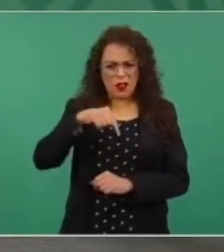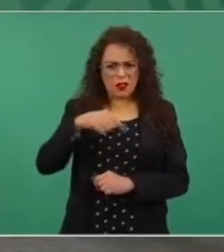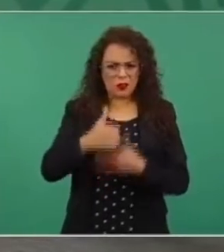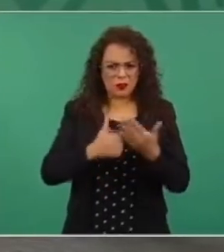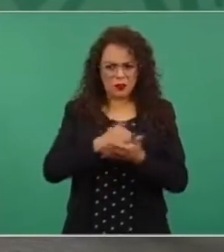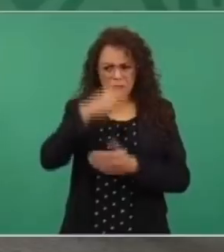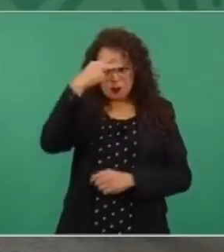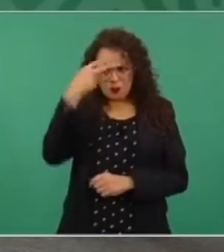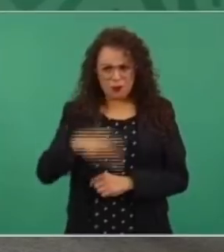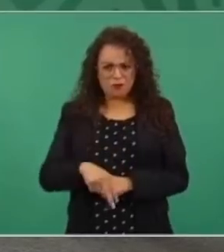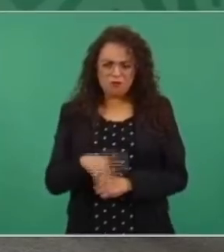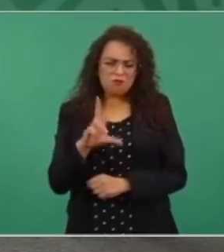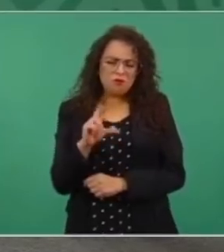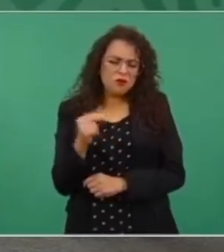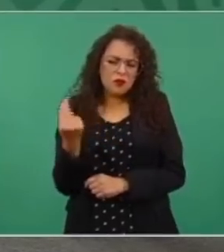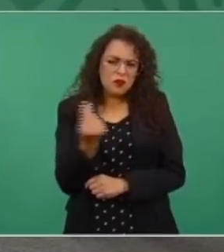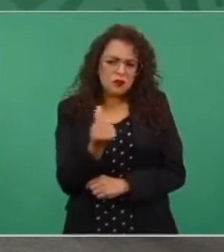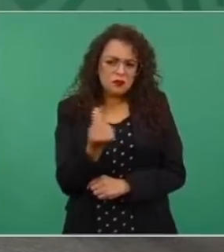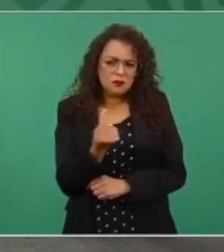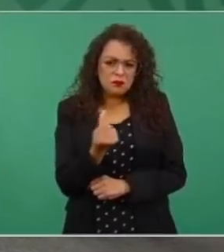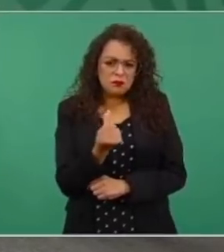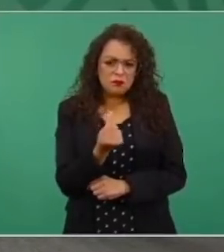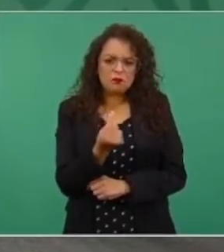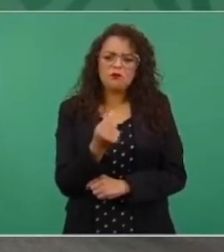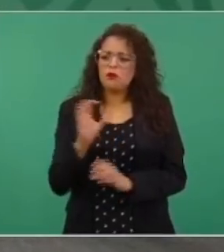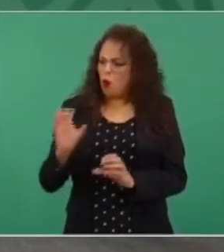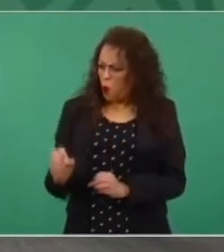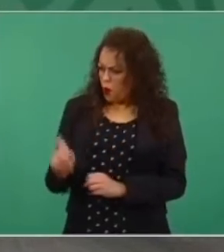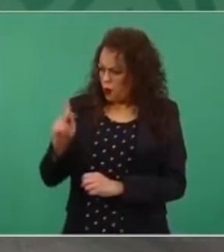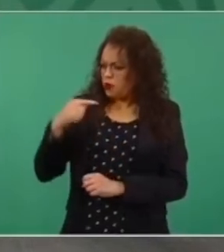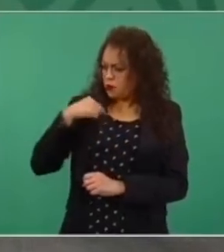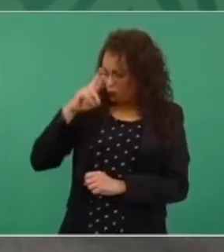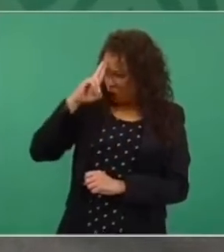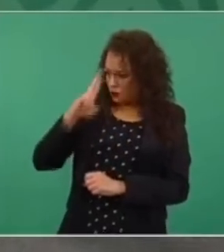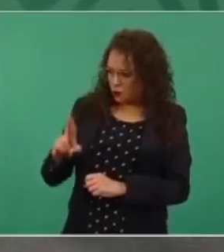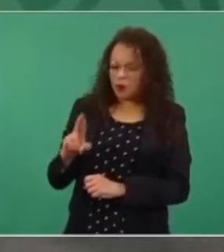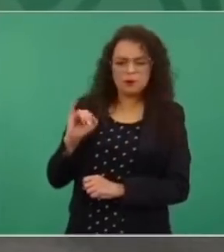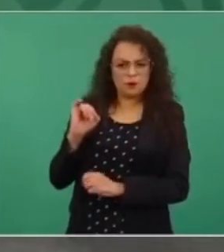¿no? Le respetamos y les dijimos, está bien.